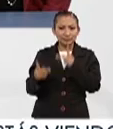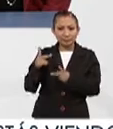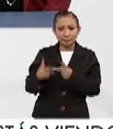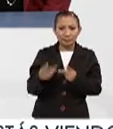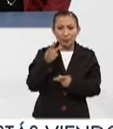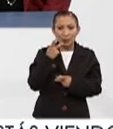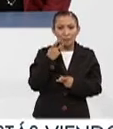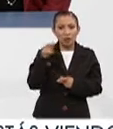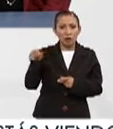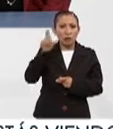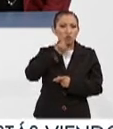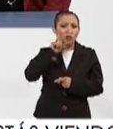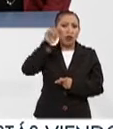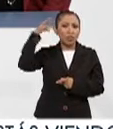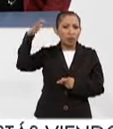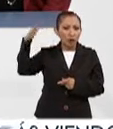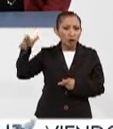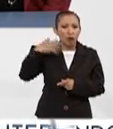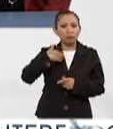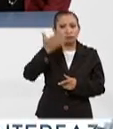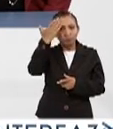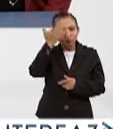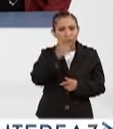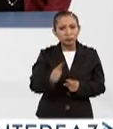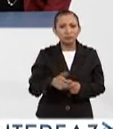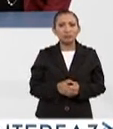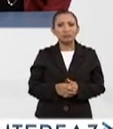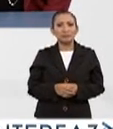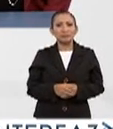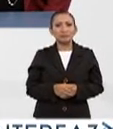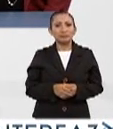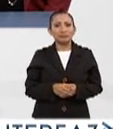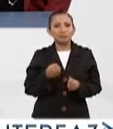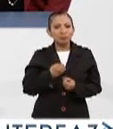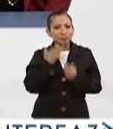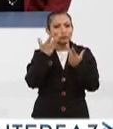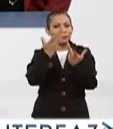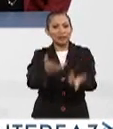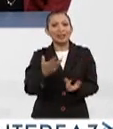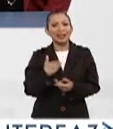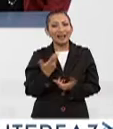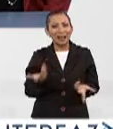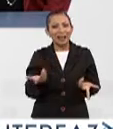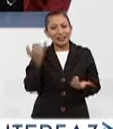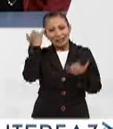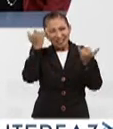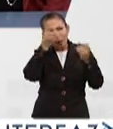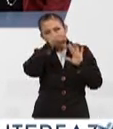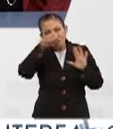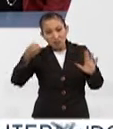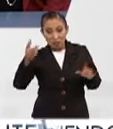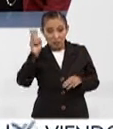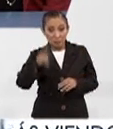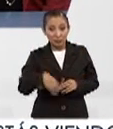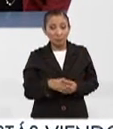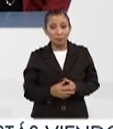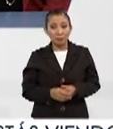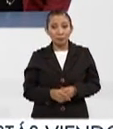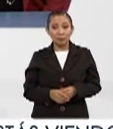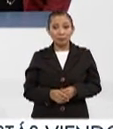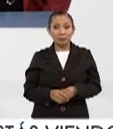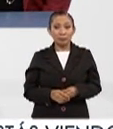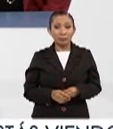platicando y hablamos con una mujer adulta con una gran capacidad de expresarse, de hilar sus ideas, ¿no? O sea,